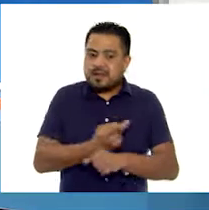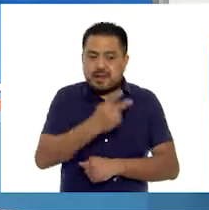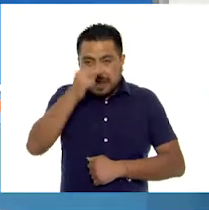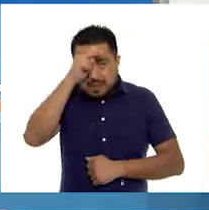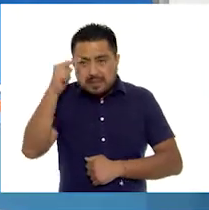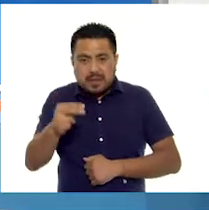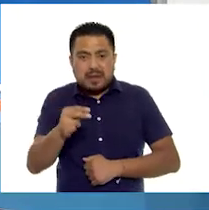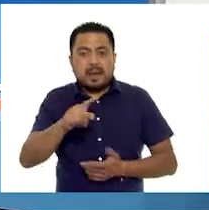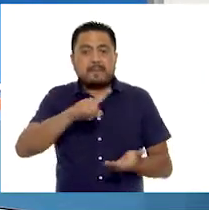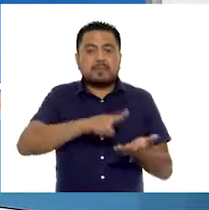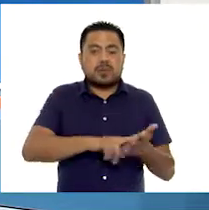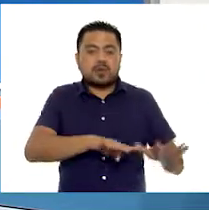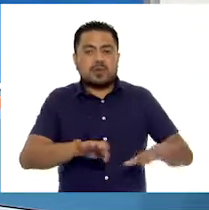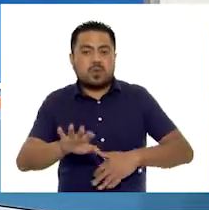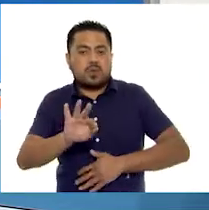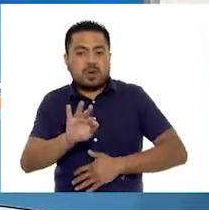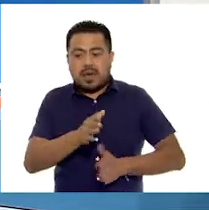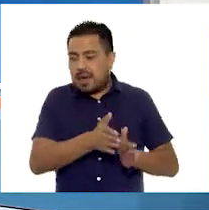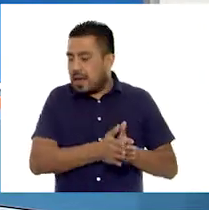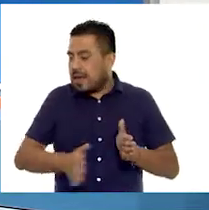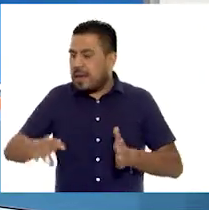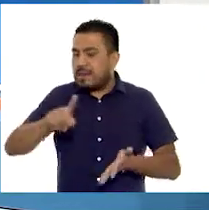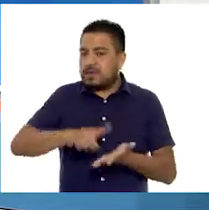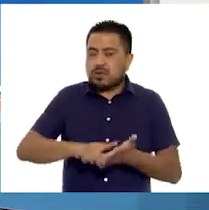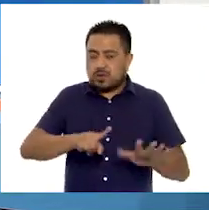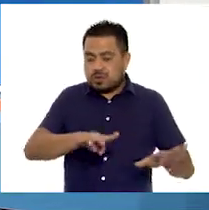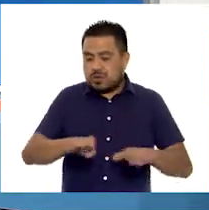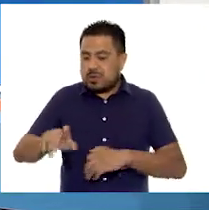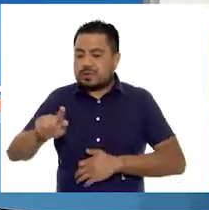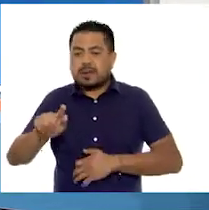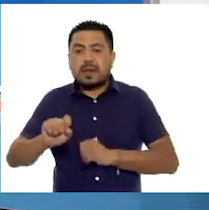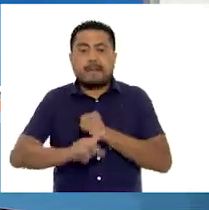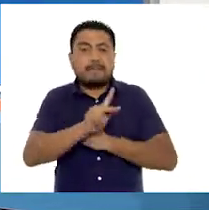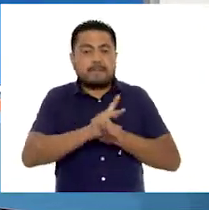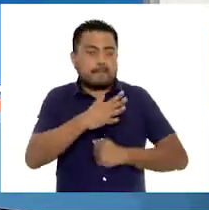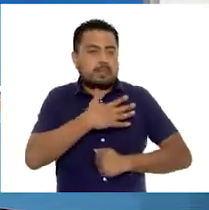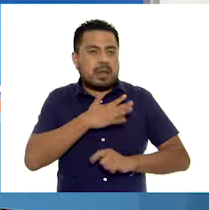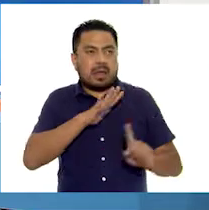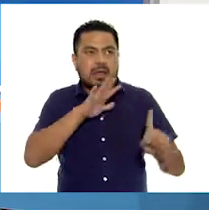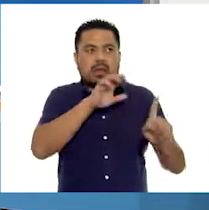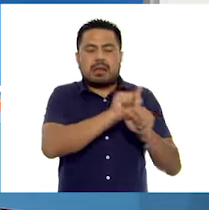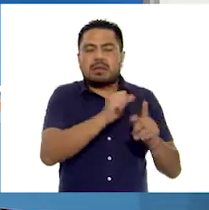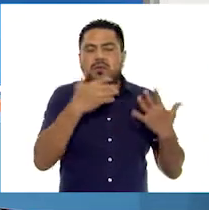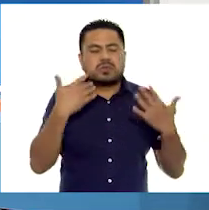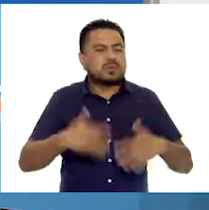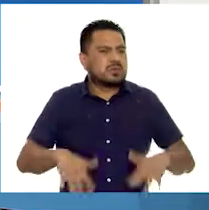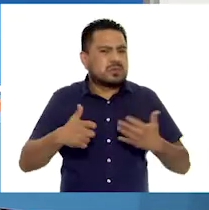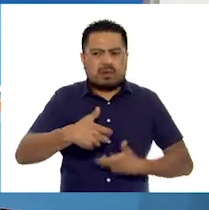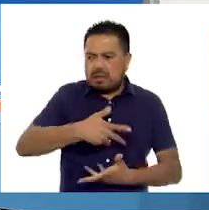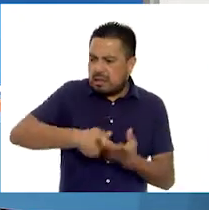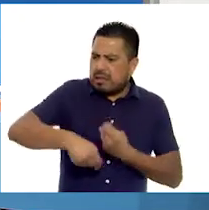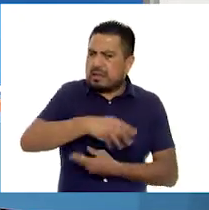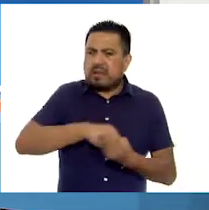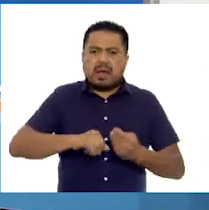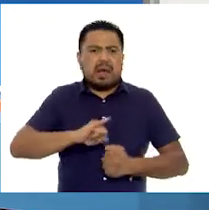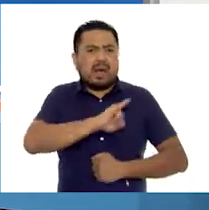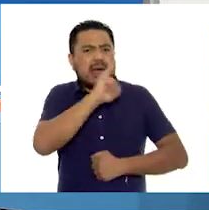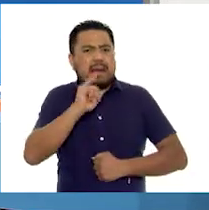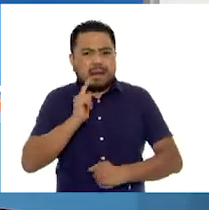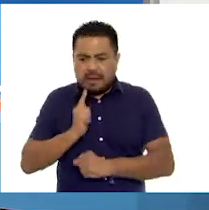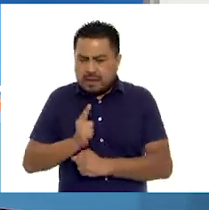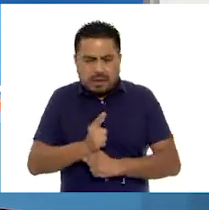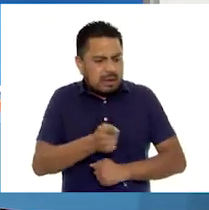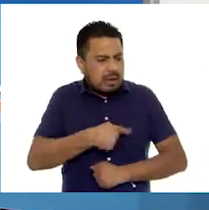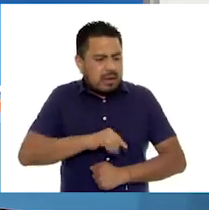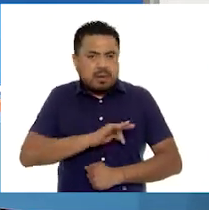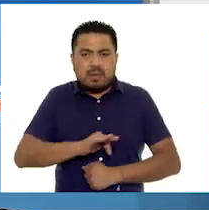entre 1940 y 1970 nuestro país alcanzó una prosperidad económica que nunca antes había gozado